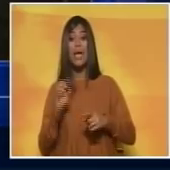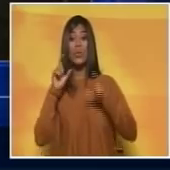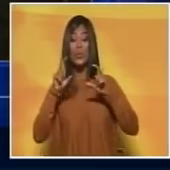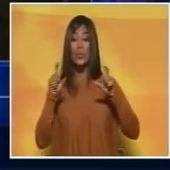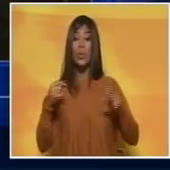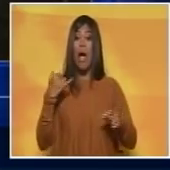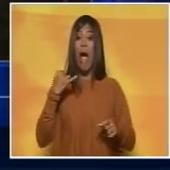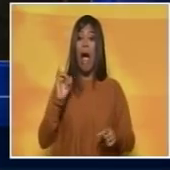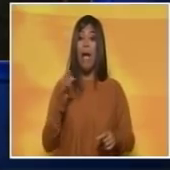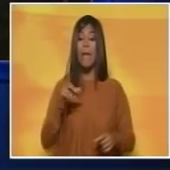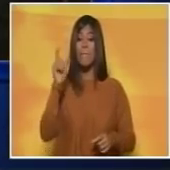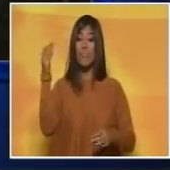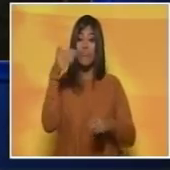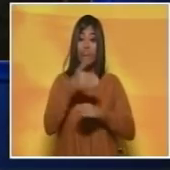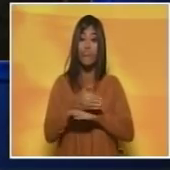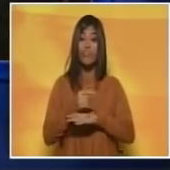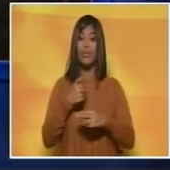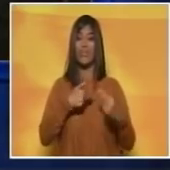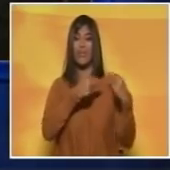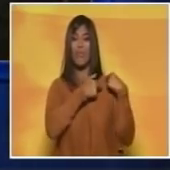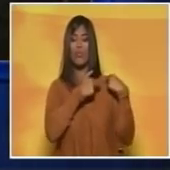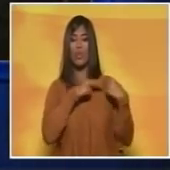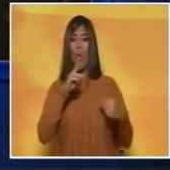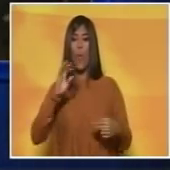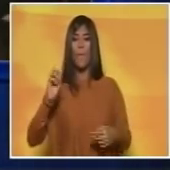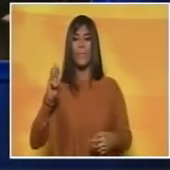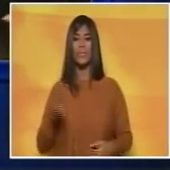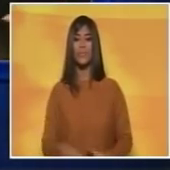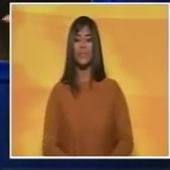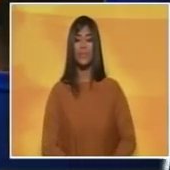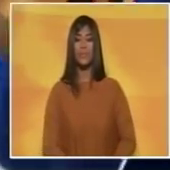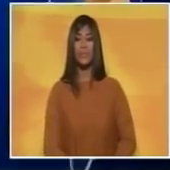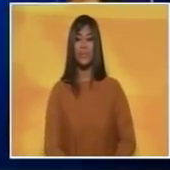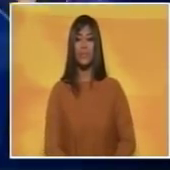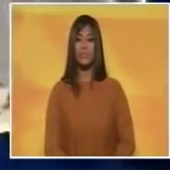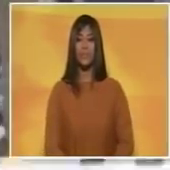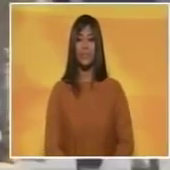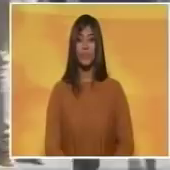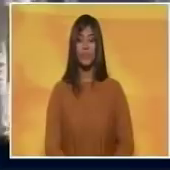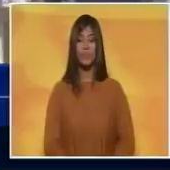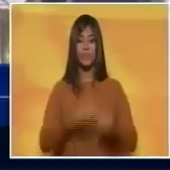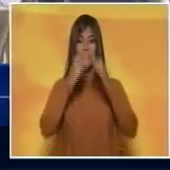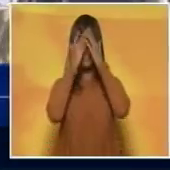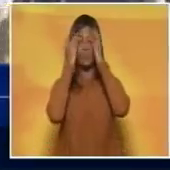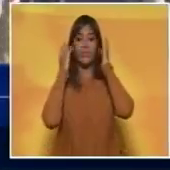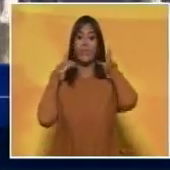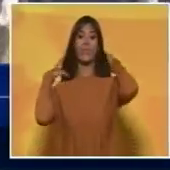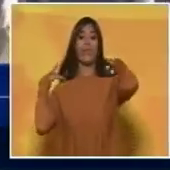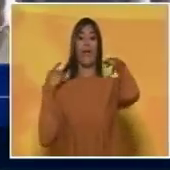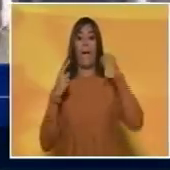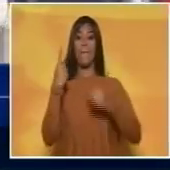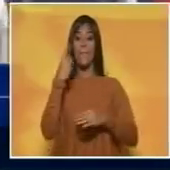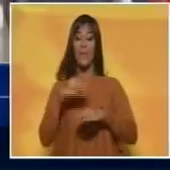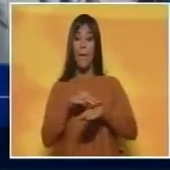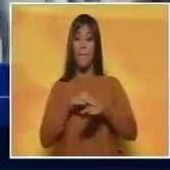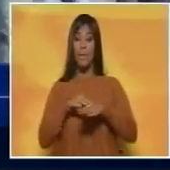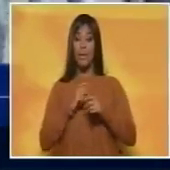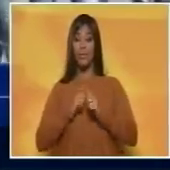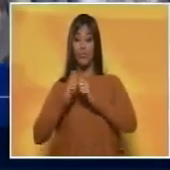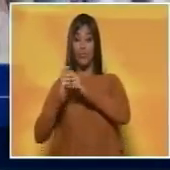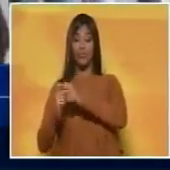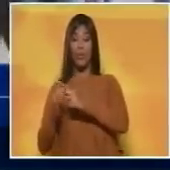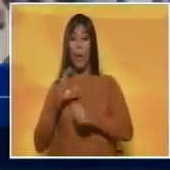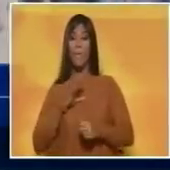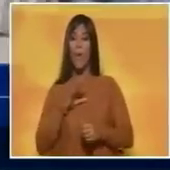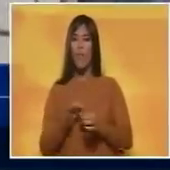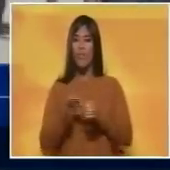implicará presencia de representantes de UP. El primer ministro designado de Haití,